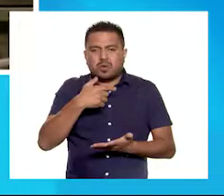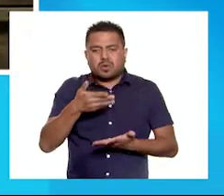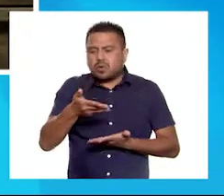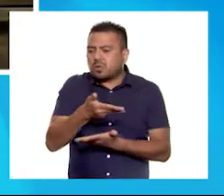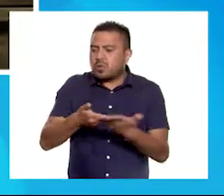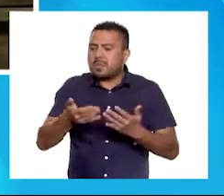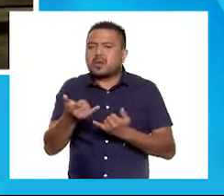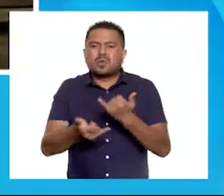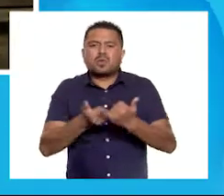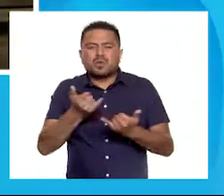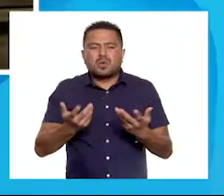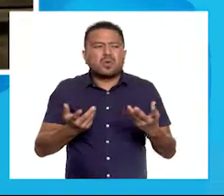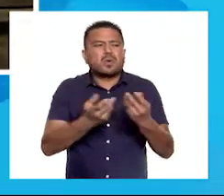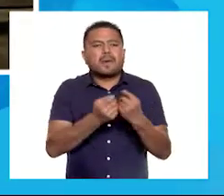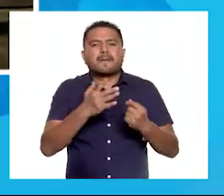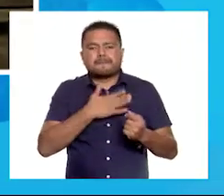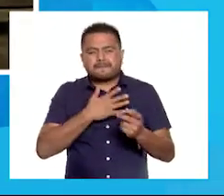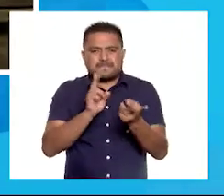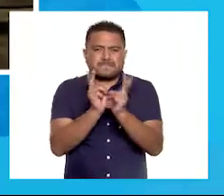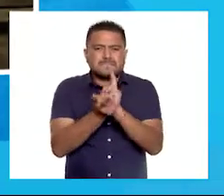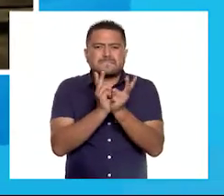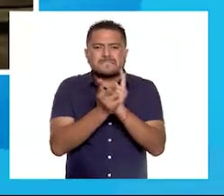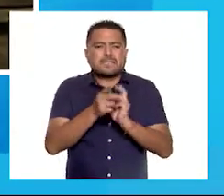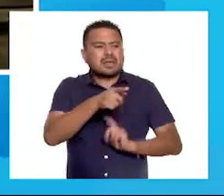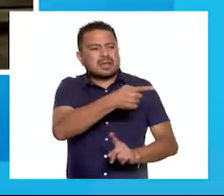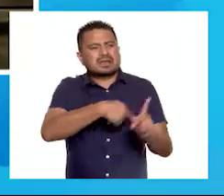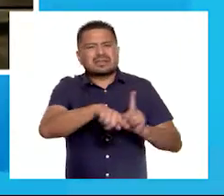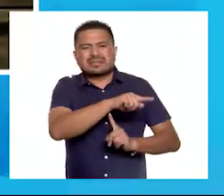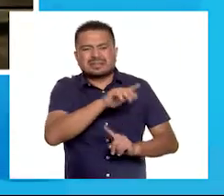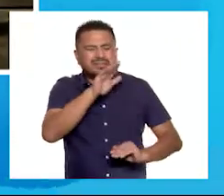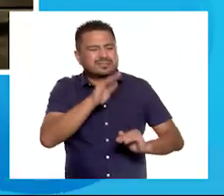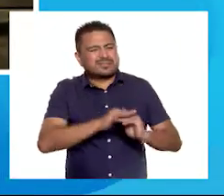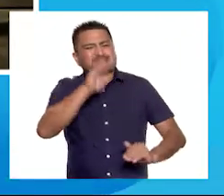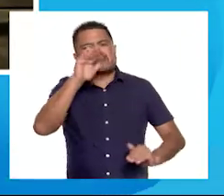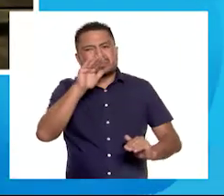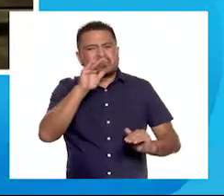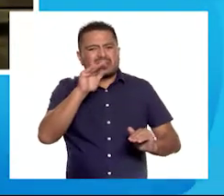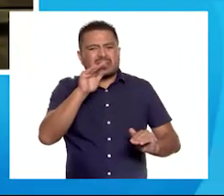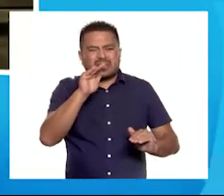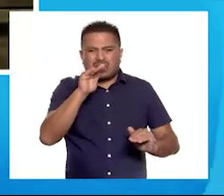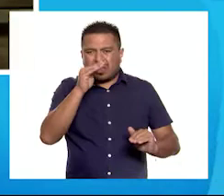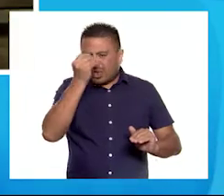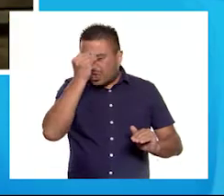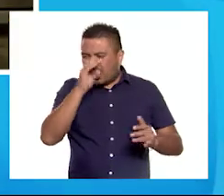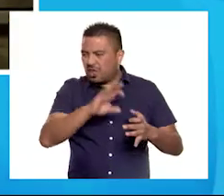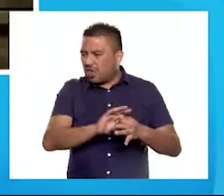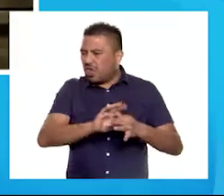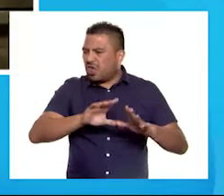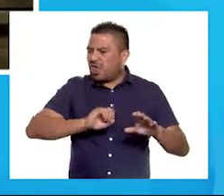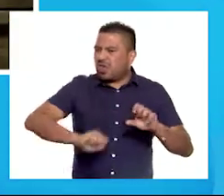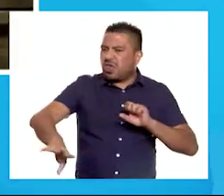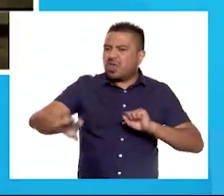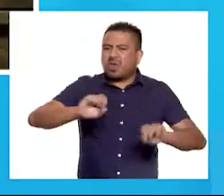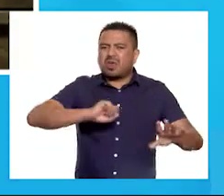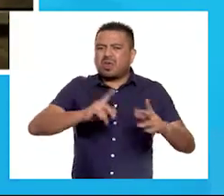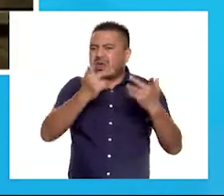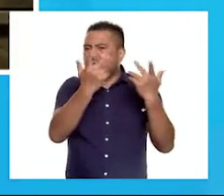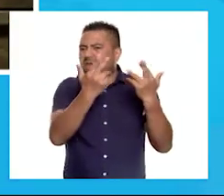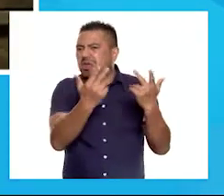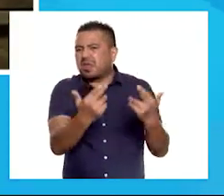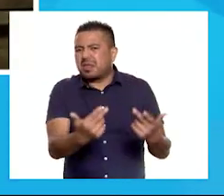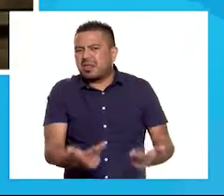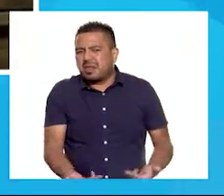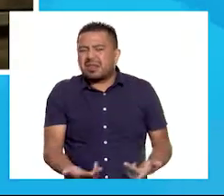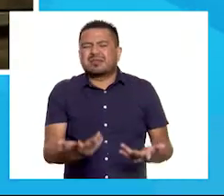mis juguetes con mis vecinos, ellos son un poco descuidados y los acaban